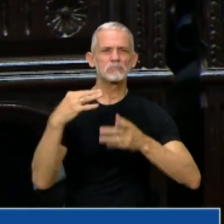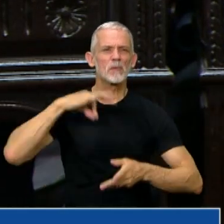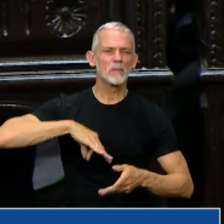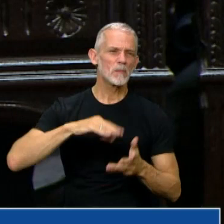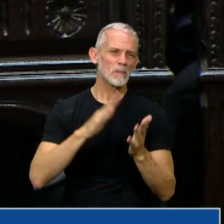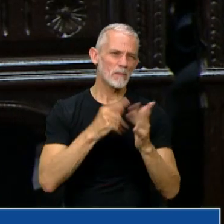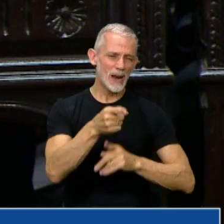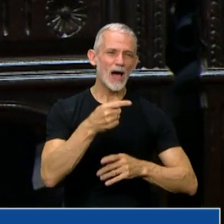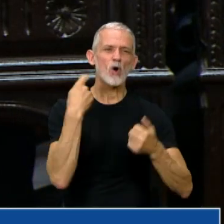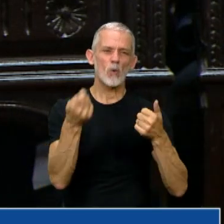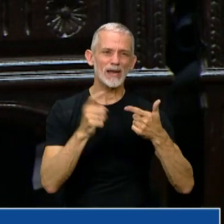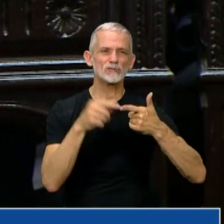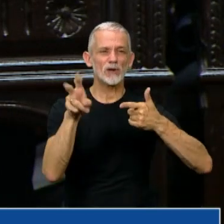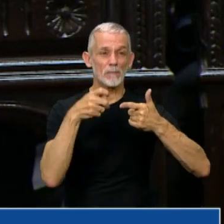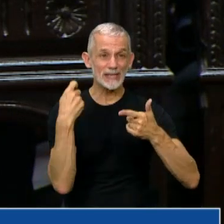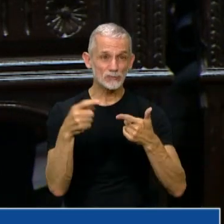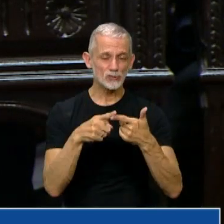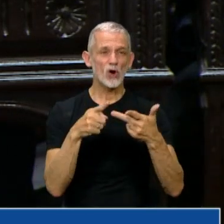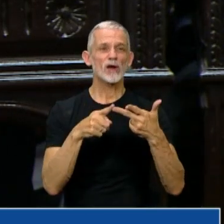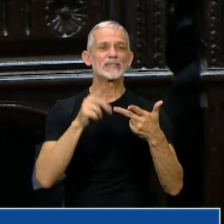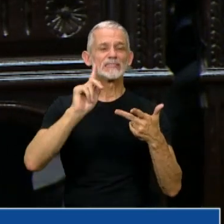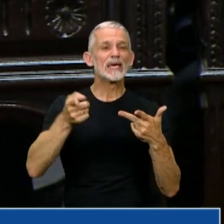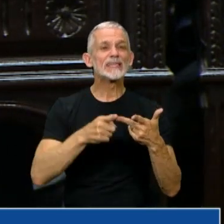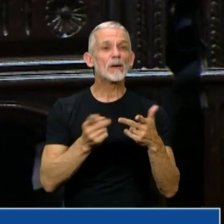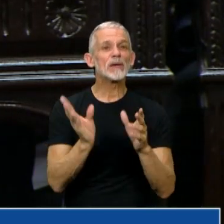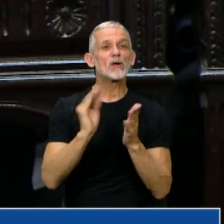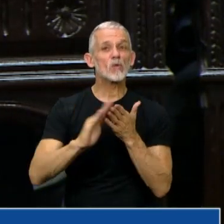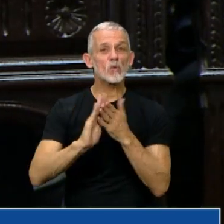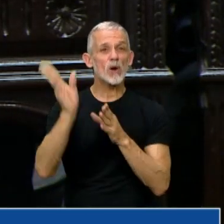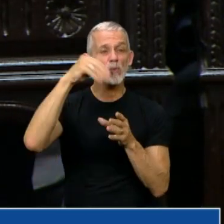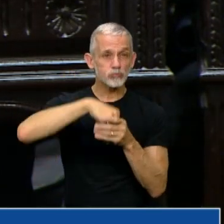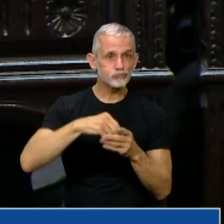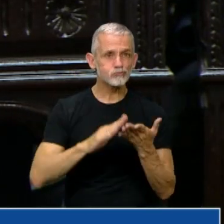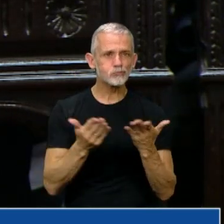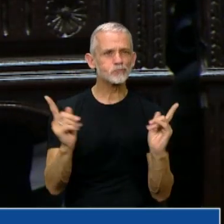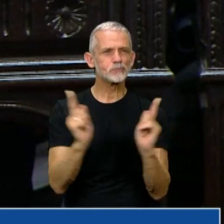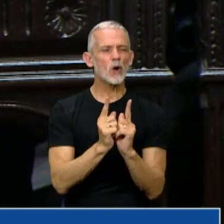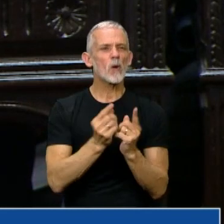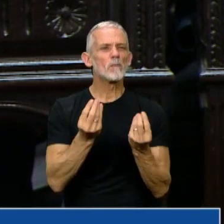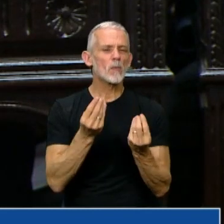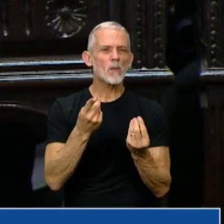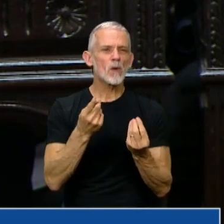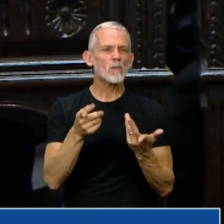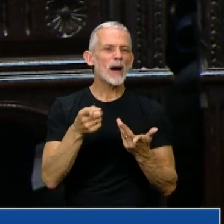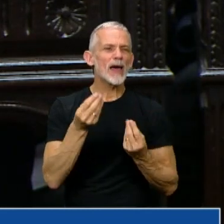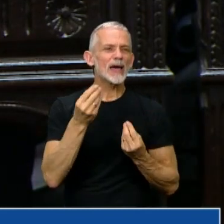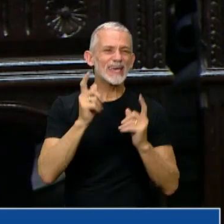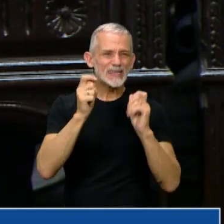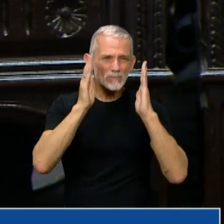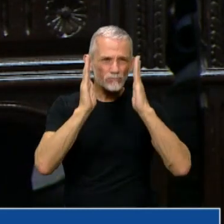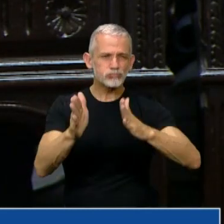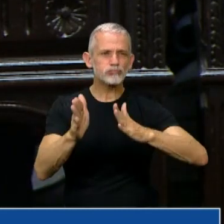dependencia, jubilaciones, pensiones, y además incorpora un régimen simplificado, cedular,